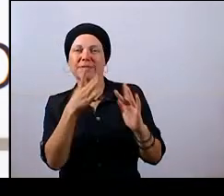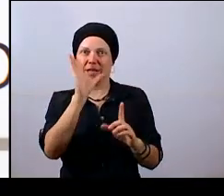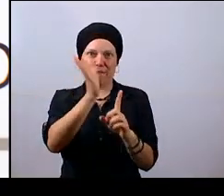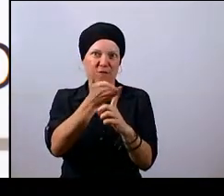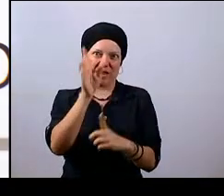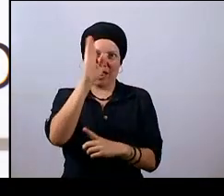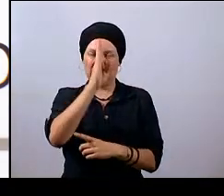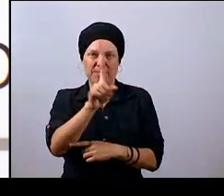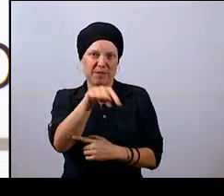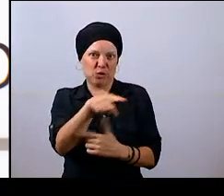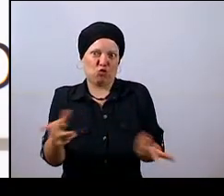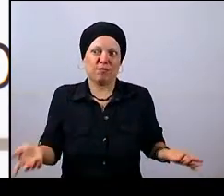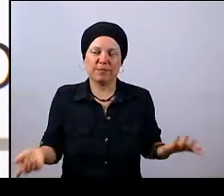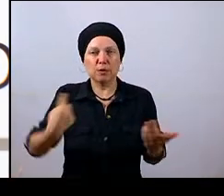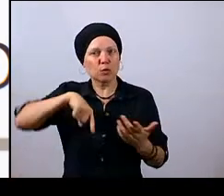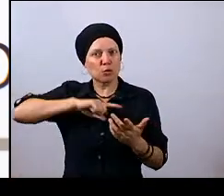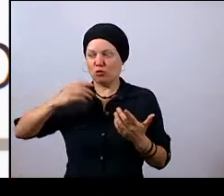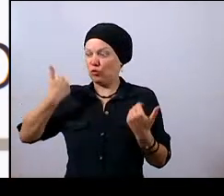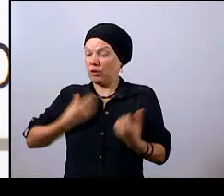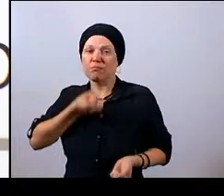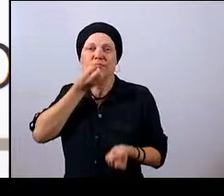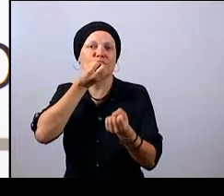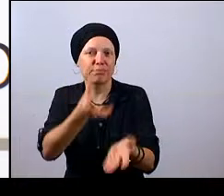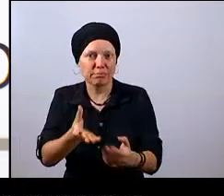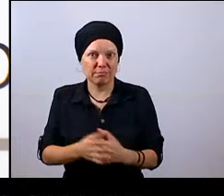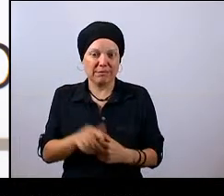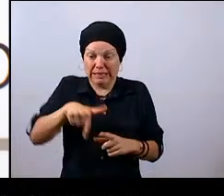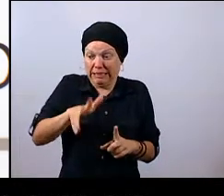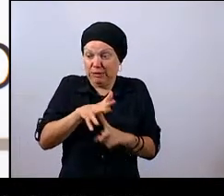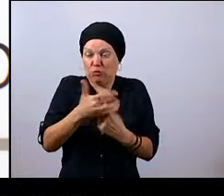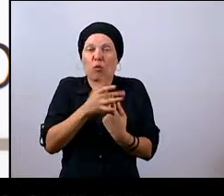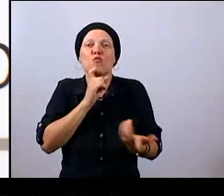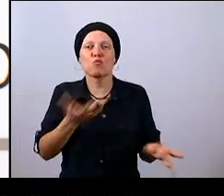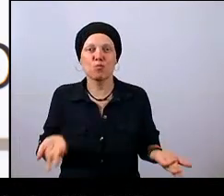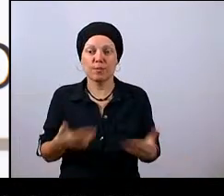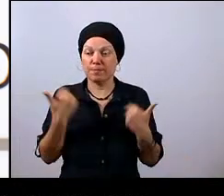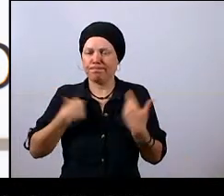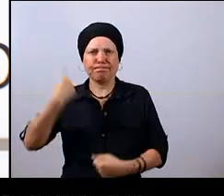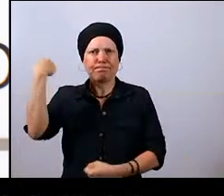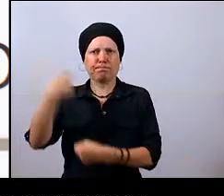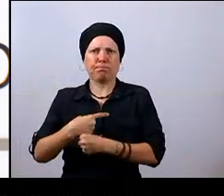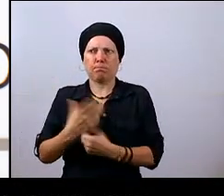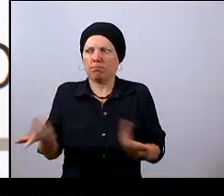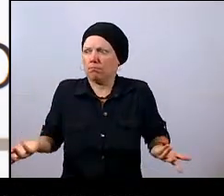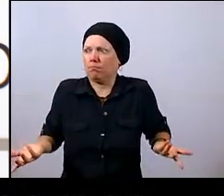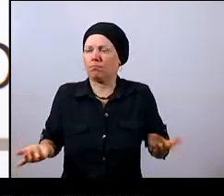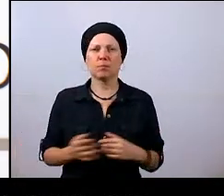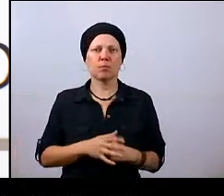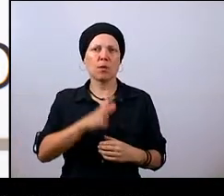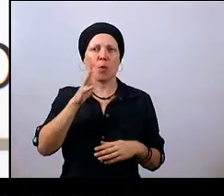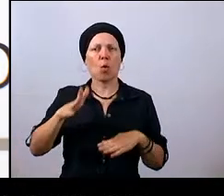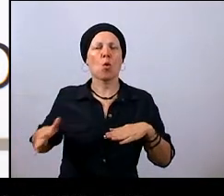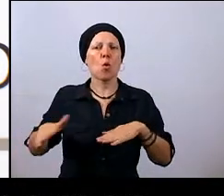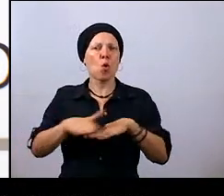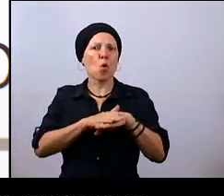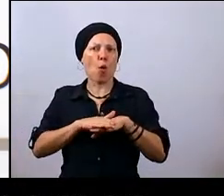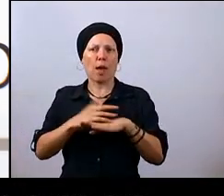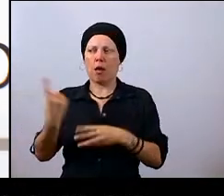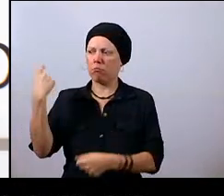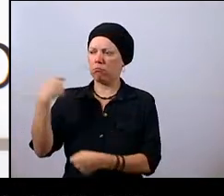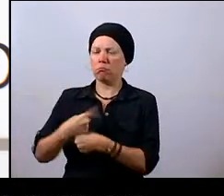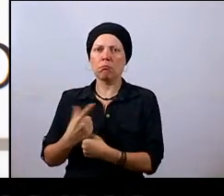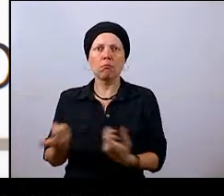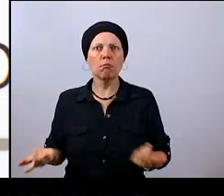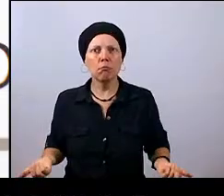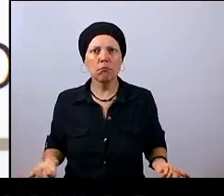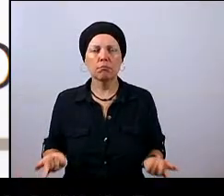ellas. Nosotros ya hemos contado qué es lo que ha sucedido aquí. Una imposición unilateral por parte del Estado que, lejos